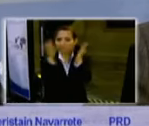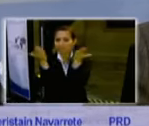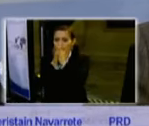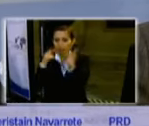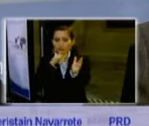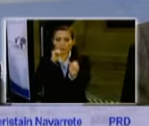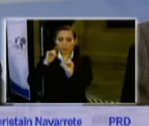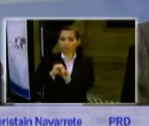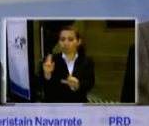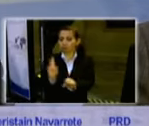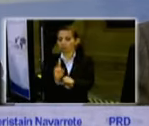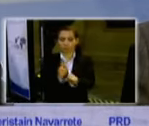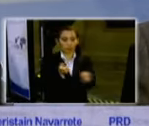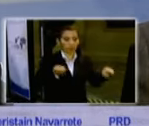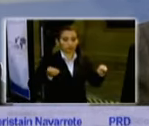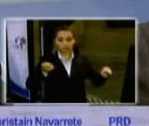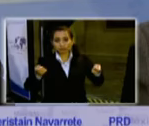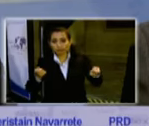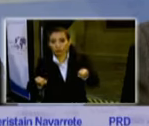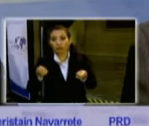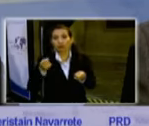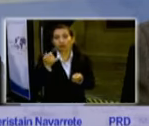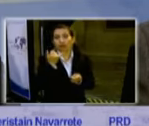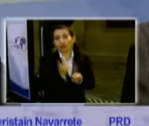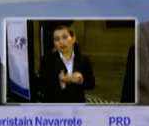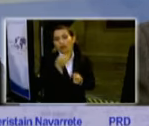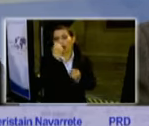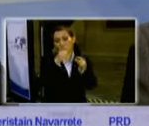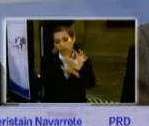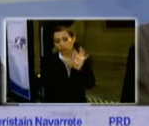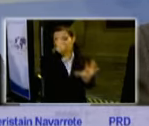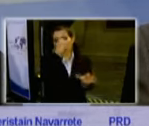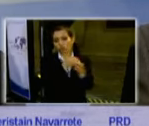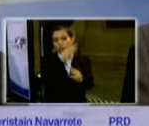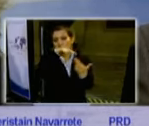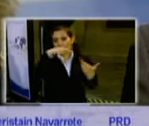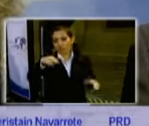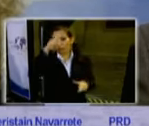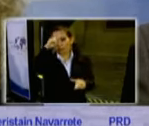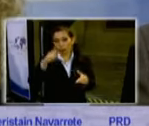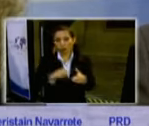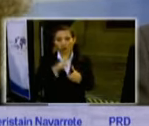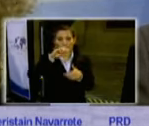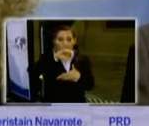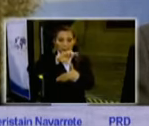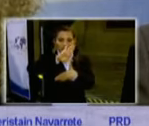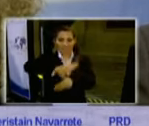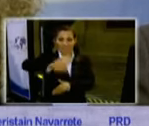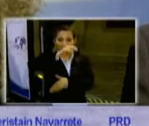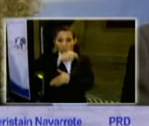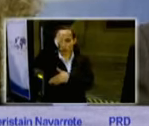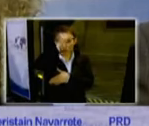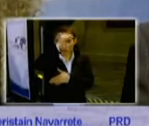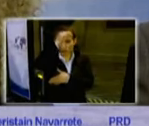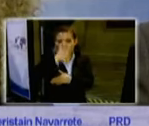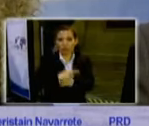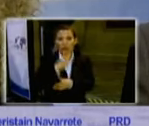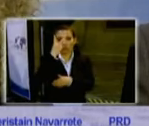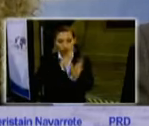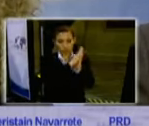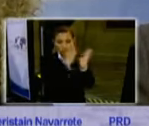coordinado ella, y entre ellos está La Nueva Relación de México con América del Norte, 2